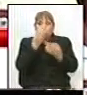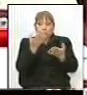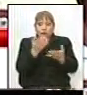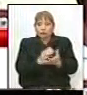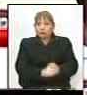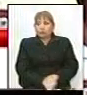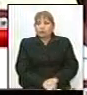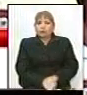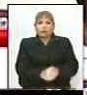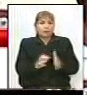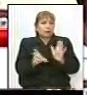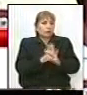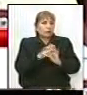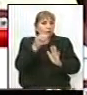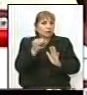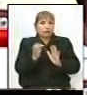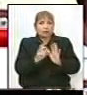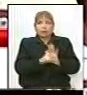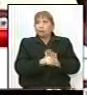ilegalidad. Ahora,